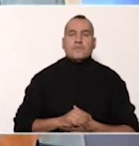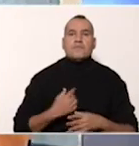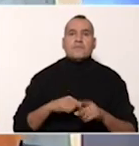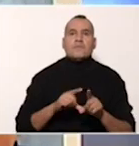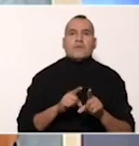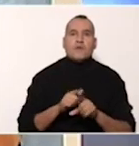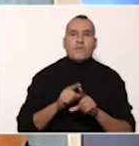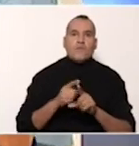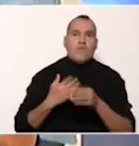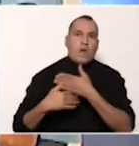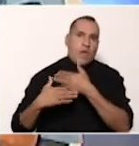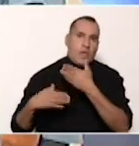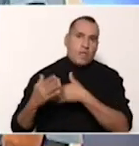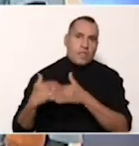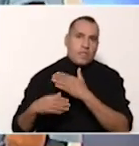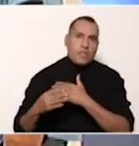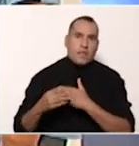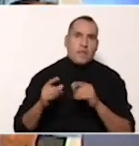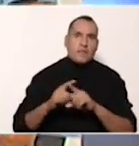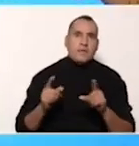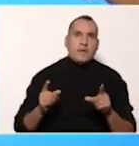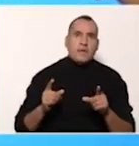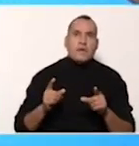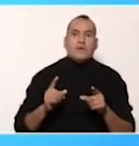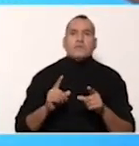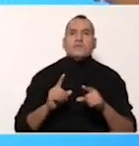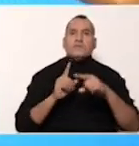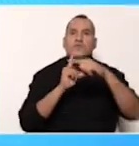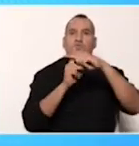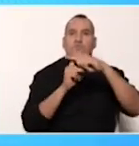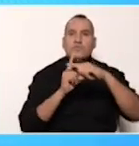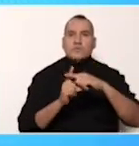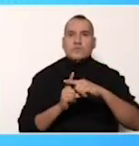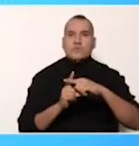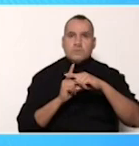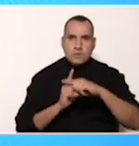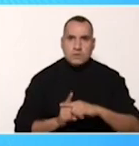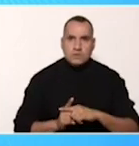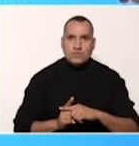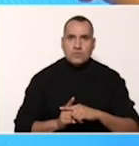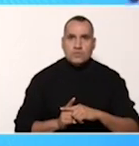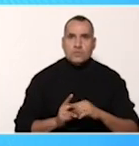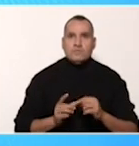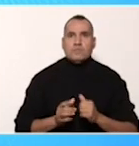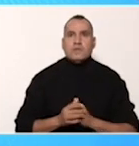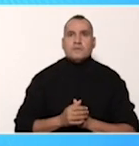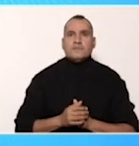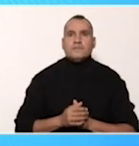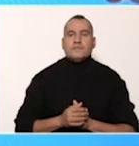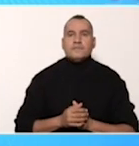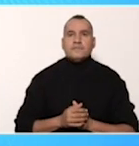como lo hicimos en la suma. Pero a estos son signos iguales, coloco el mismo signo y lo sumo.